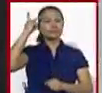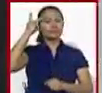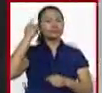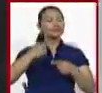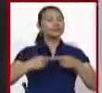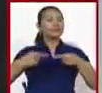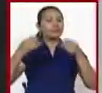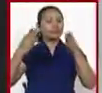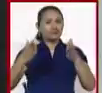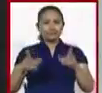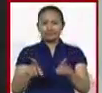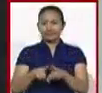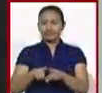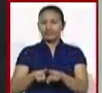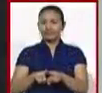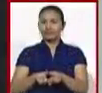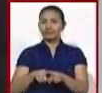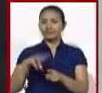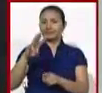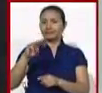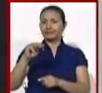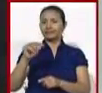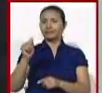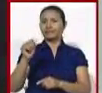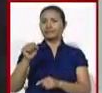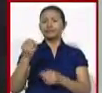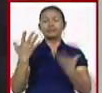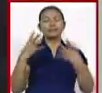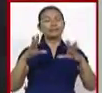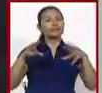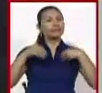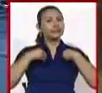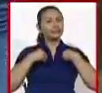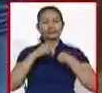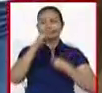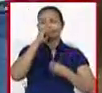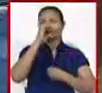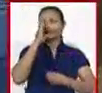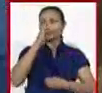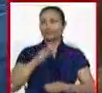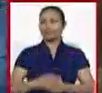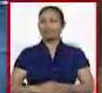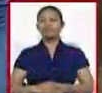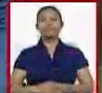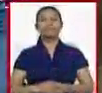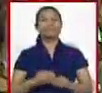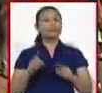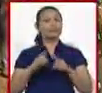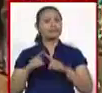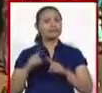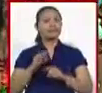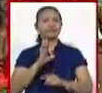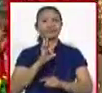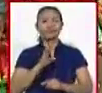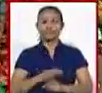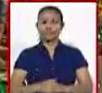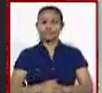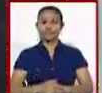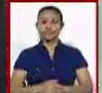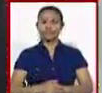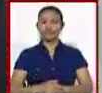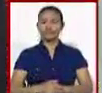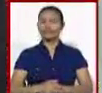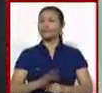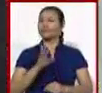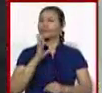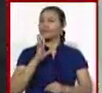políticos de oposición. Por lo tanto, desde el MAS nosotros rechazamos enfáticamente este tipo de aseveraciones con